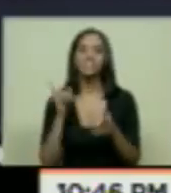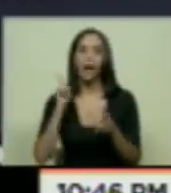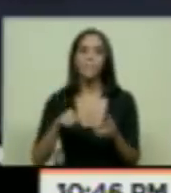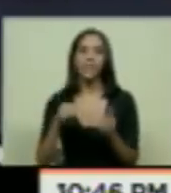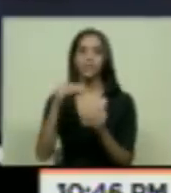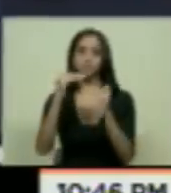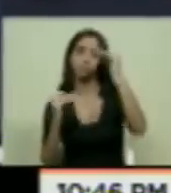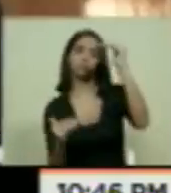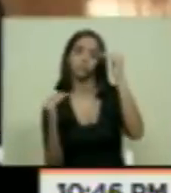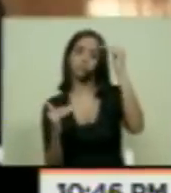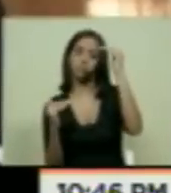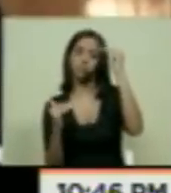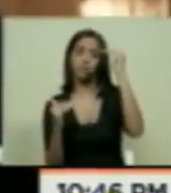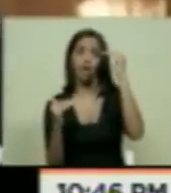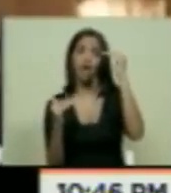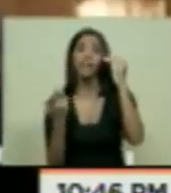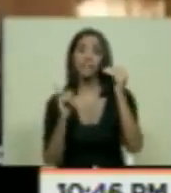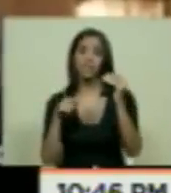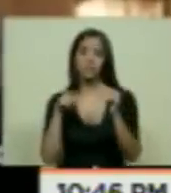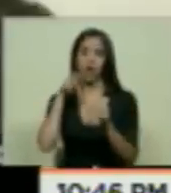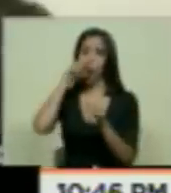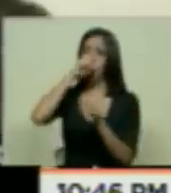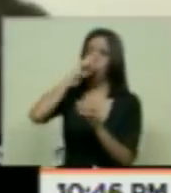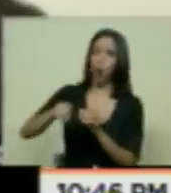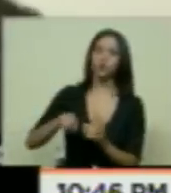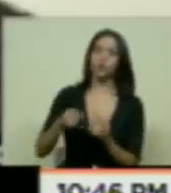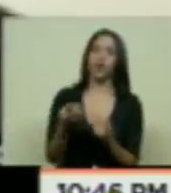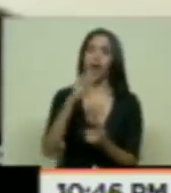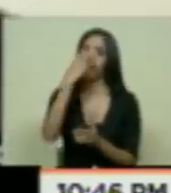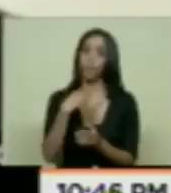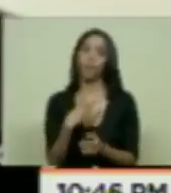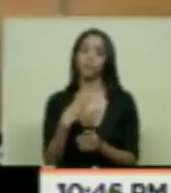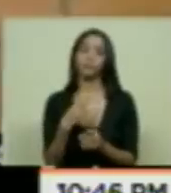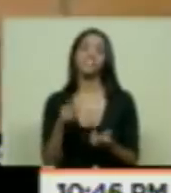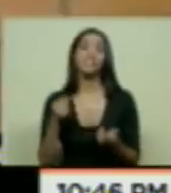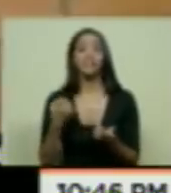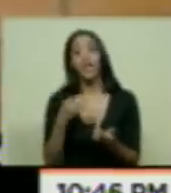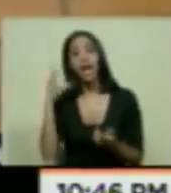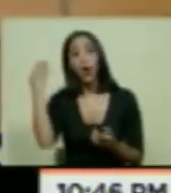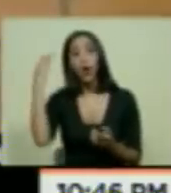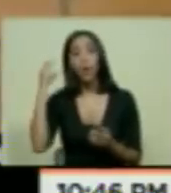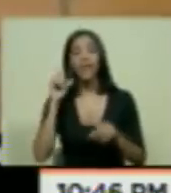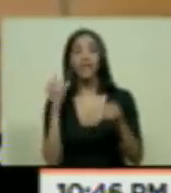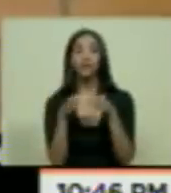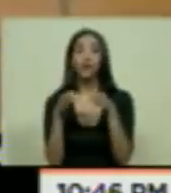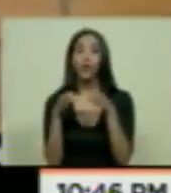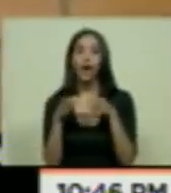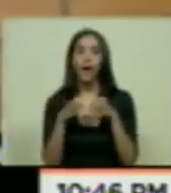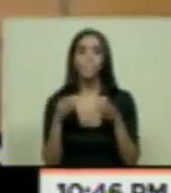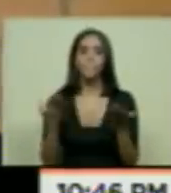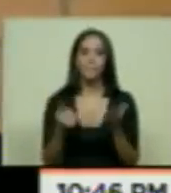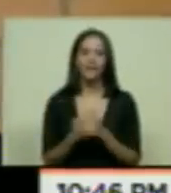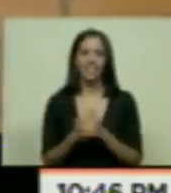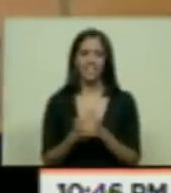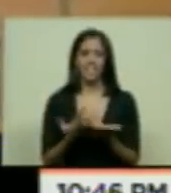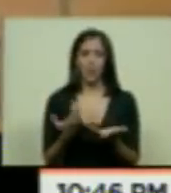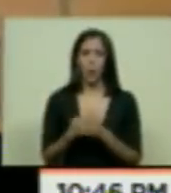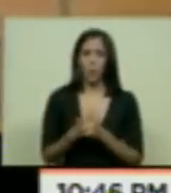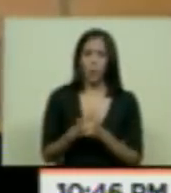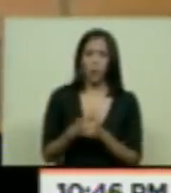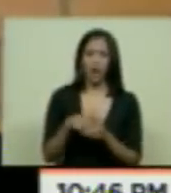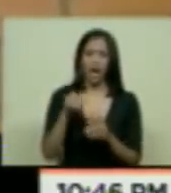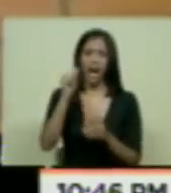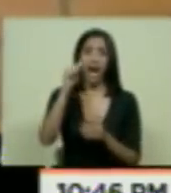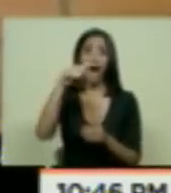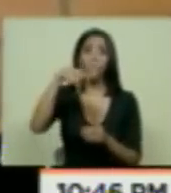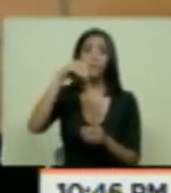desigualdad y el aborrecimiento contra el que tiene menos. Me atrevería a decir que en Colombia algunos grupos empiezan empiezan a padecer de aporofobia, un término que